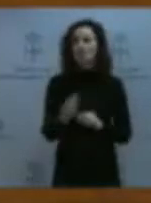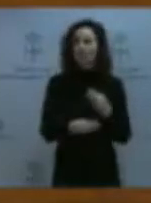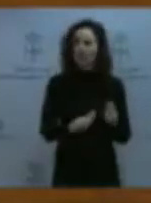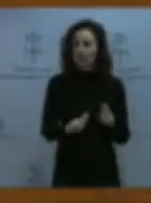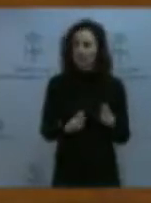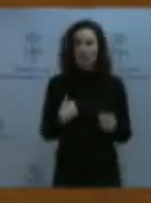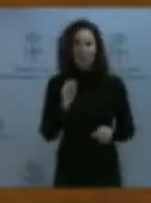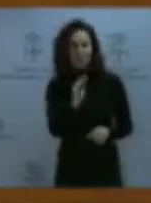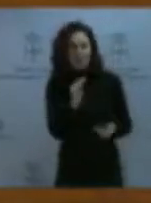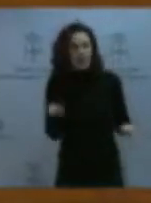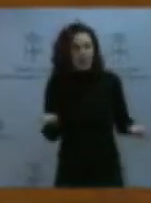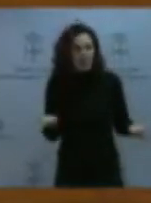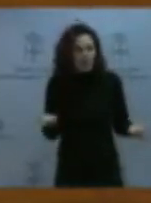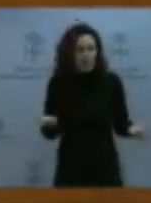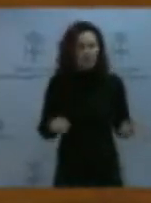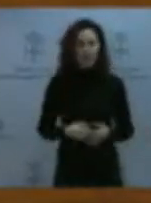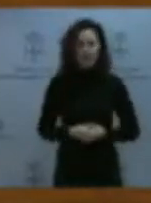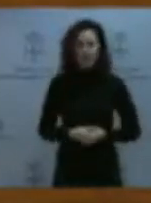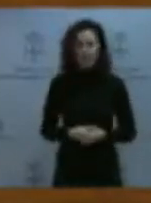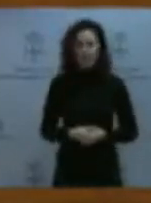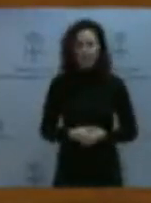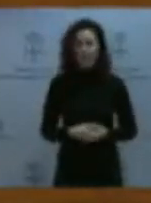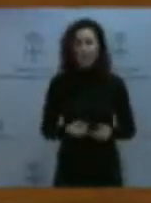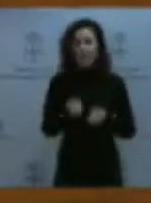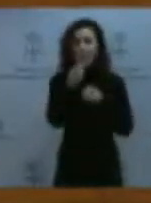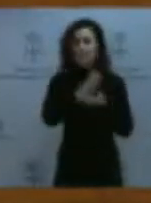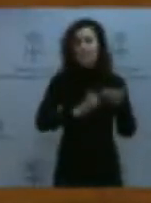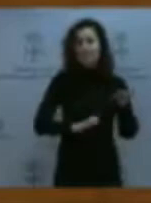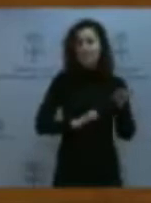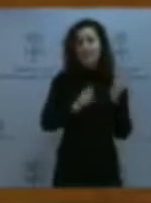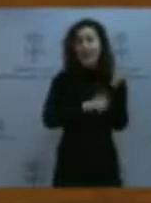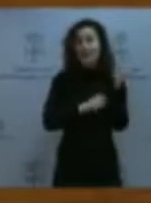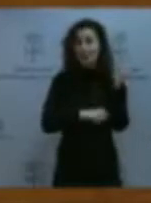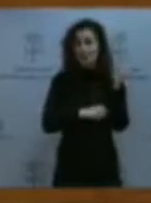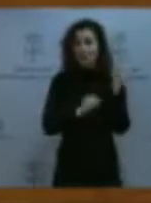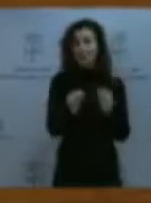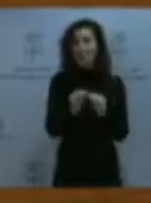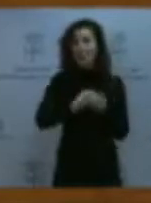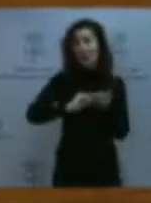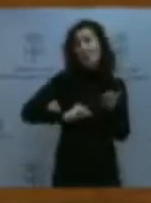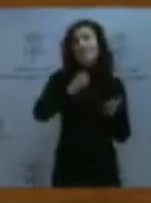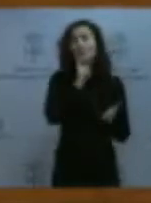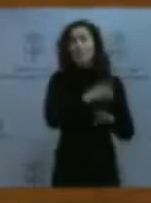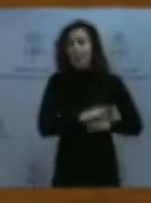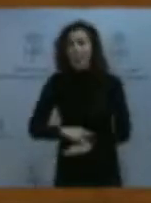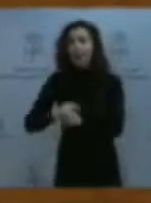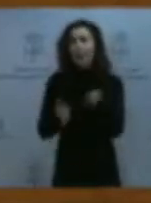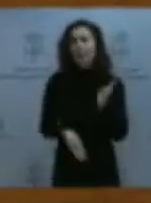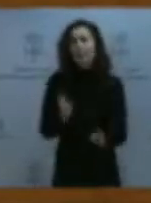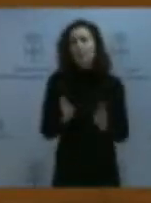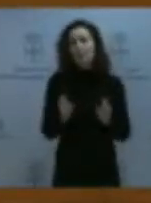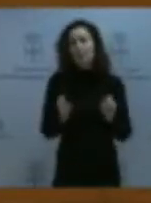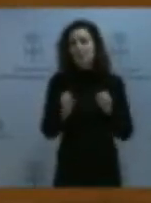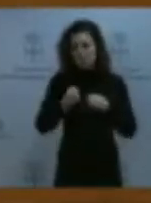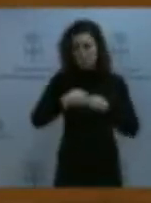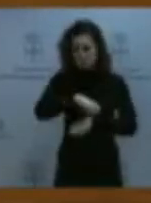¿cómo se puede hacer el informe arqueológico, que es quien tiene que guiar las intervenciones en el yacimiento con posterioridad a las intervenciones? Es hacer